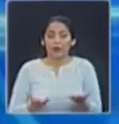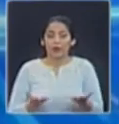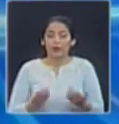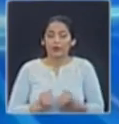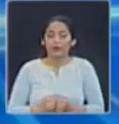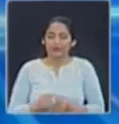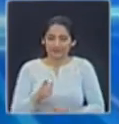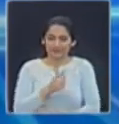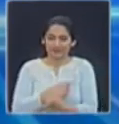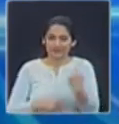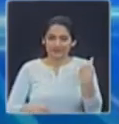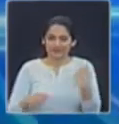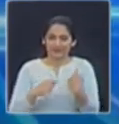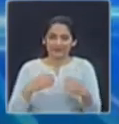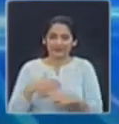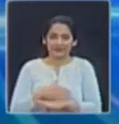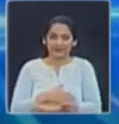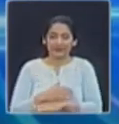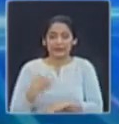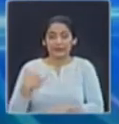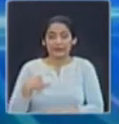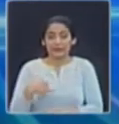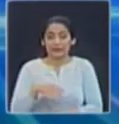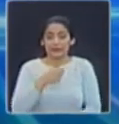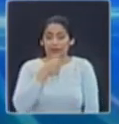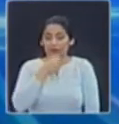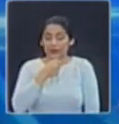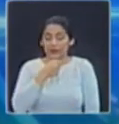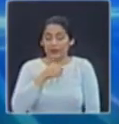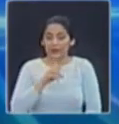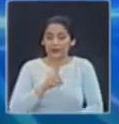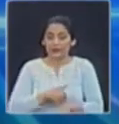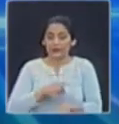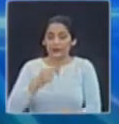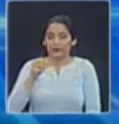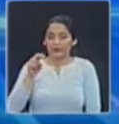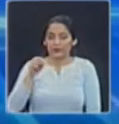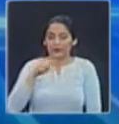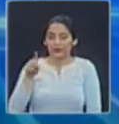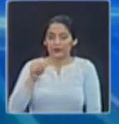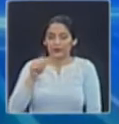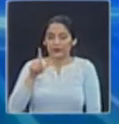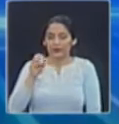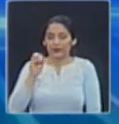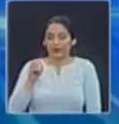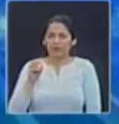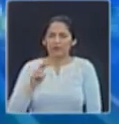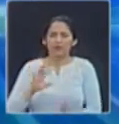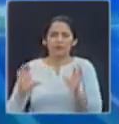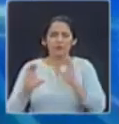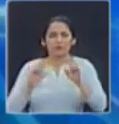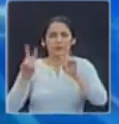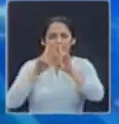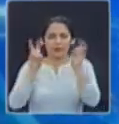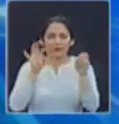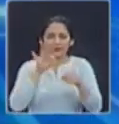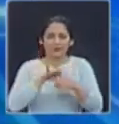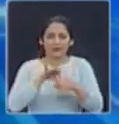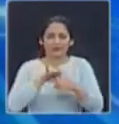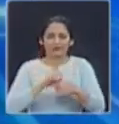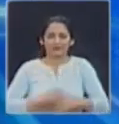la pausa y enseguida estará con nosotros el doctor Gonzalo Silva, analista jurídico, para analizar también el tema de la consulta popular. Ya volvemos.